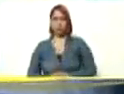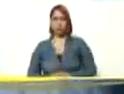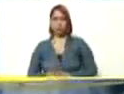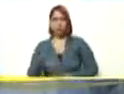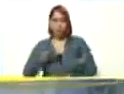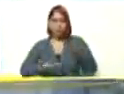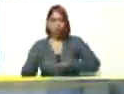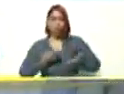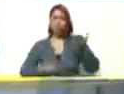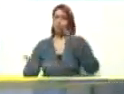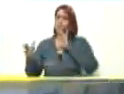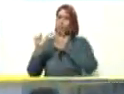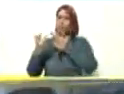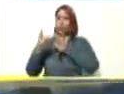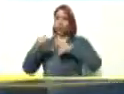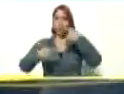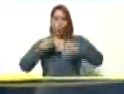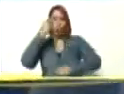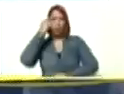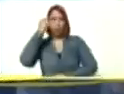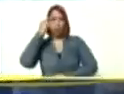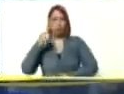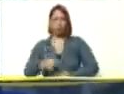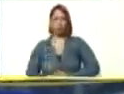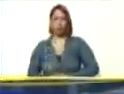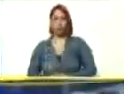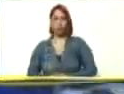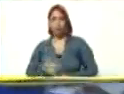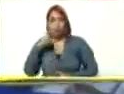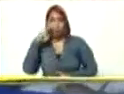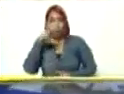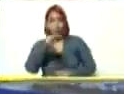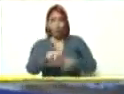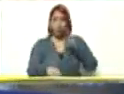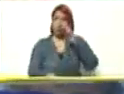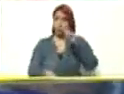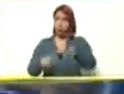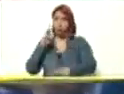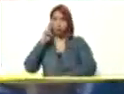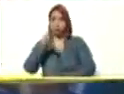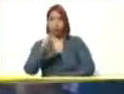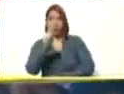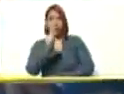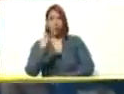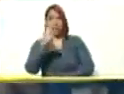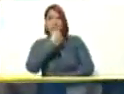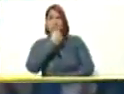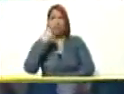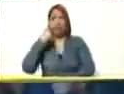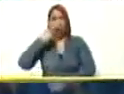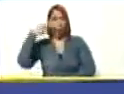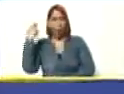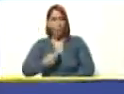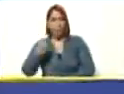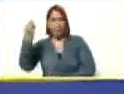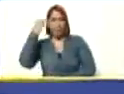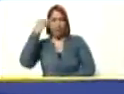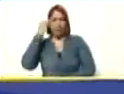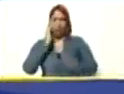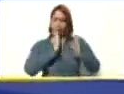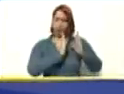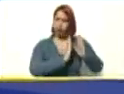interactuar todos los días. Veo que Alejandro Terán es un hombre de una mente muy